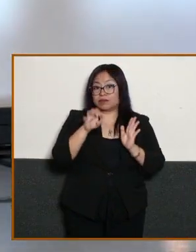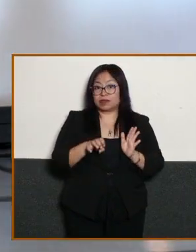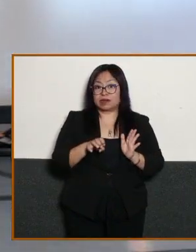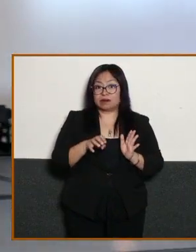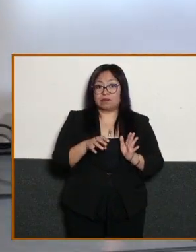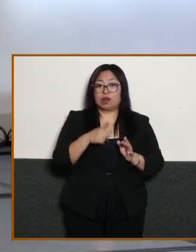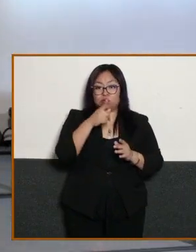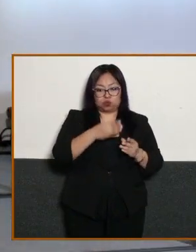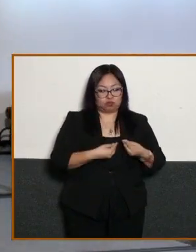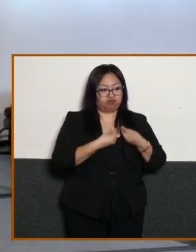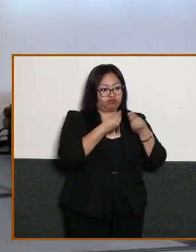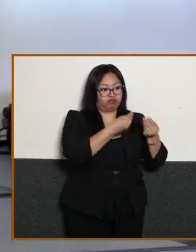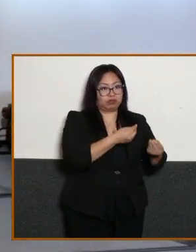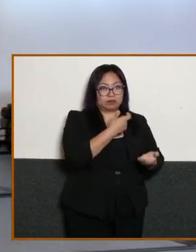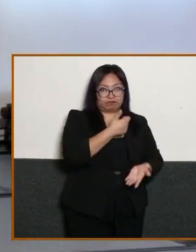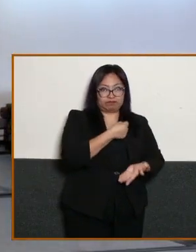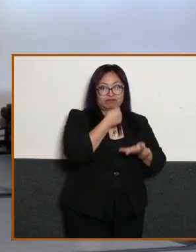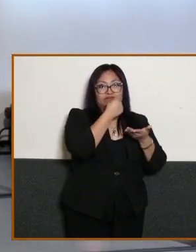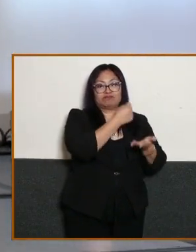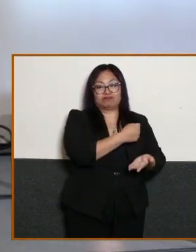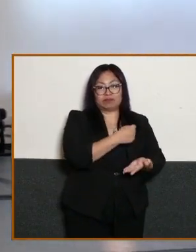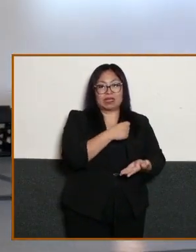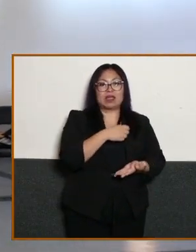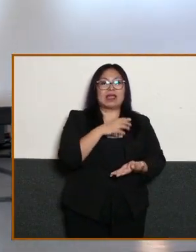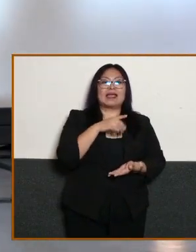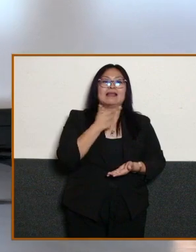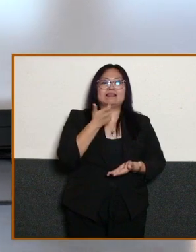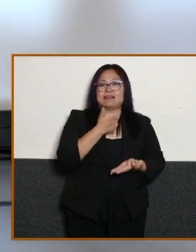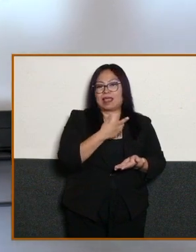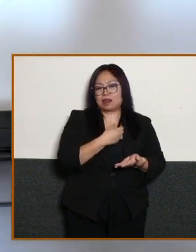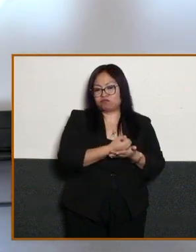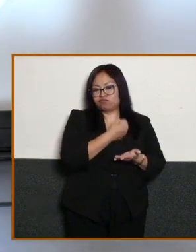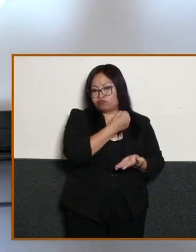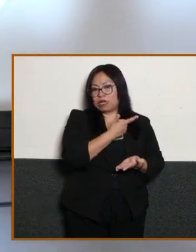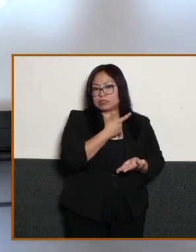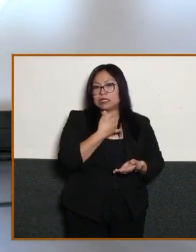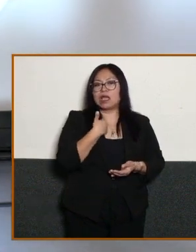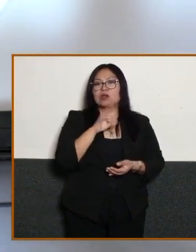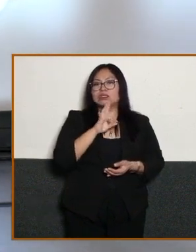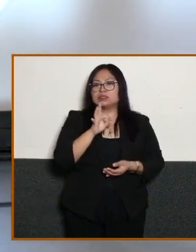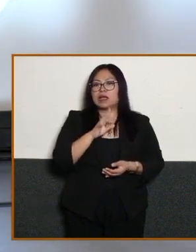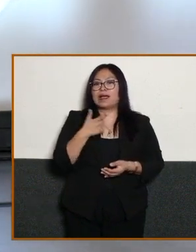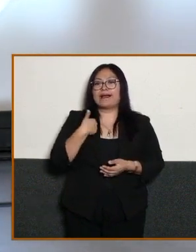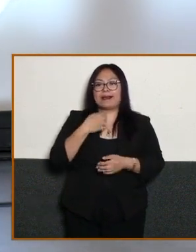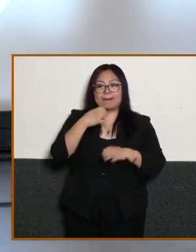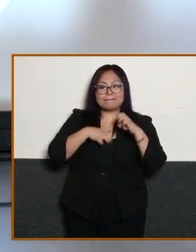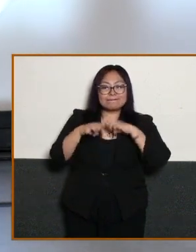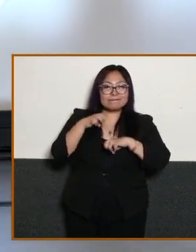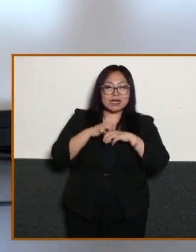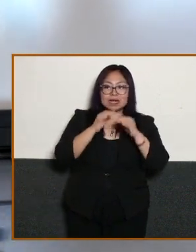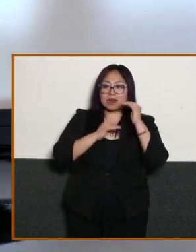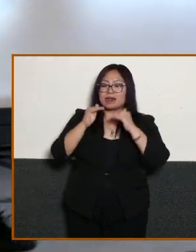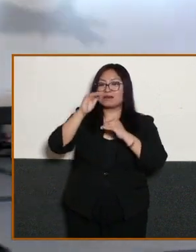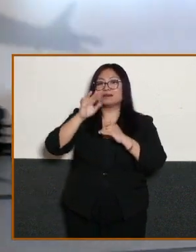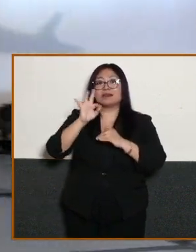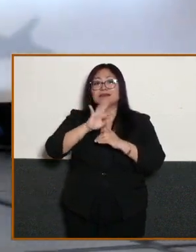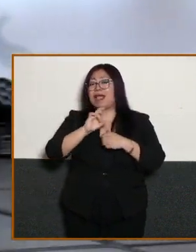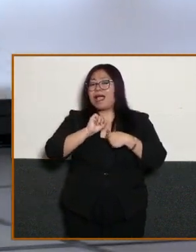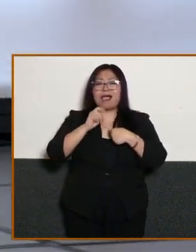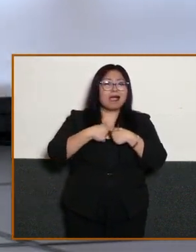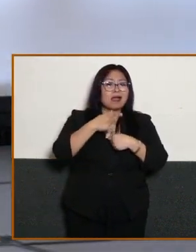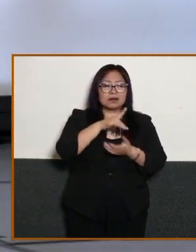un crédito o para dar una posición en una empresa o para dar algún tipo de beneficio a